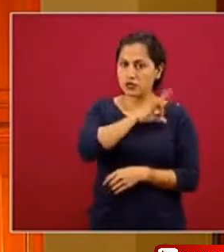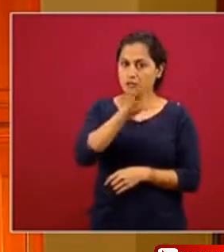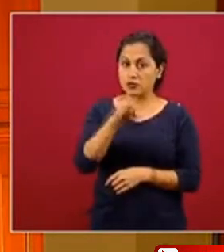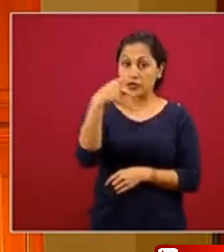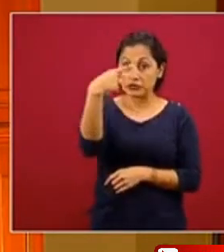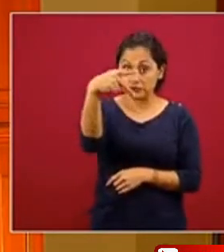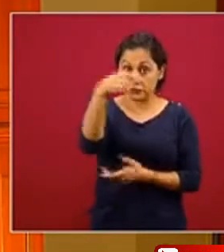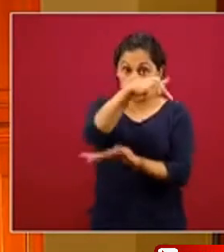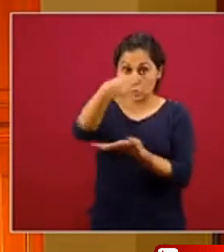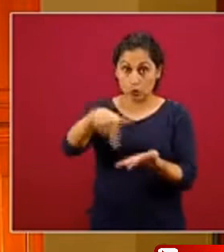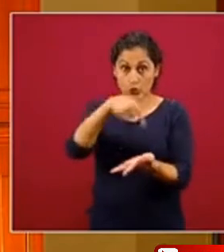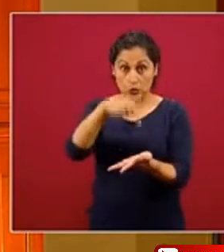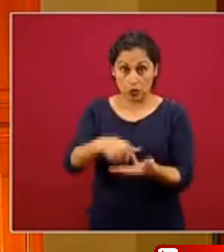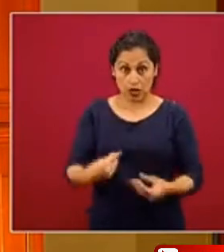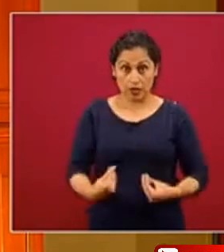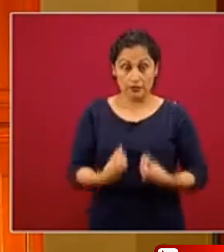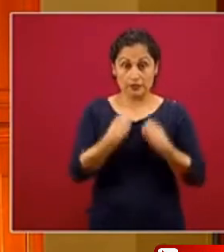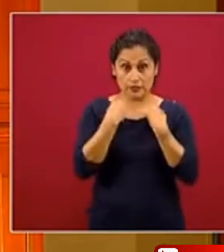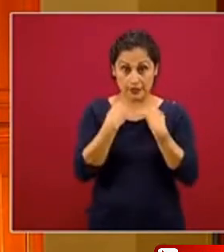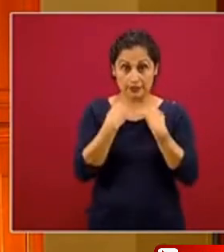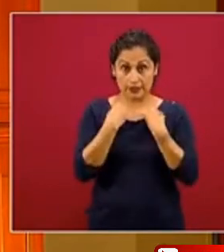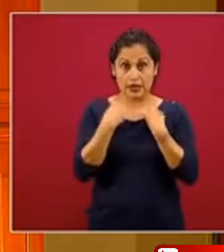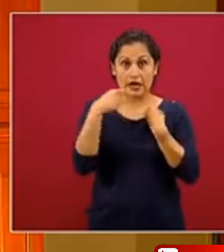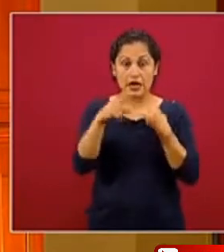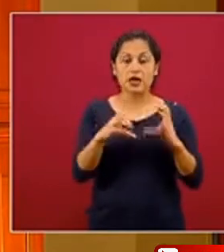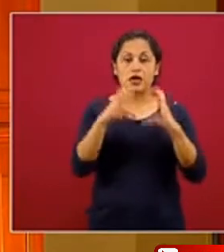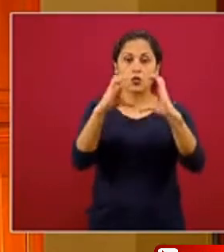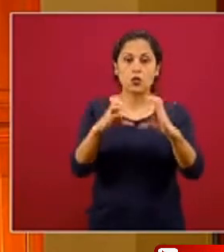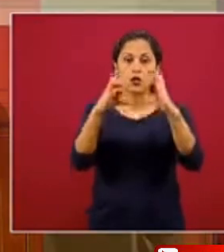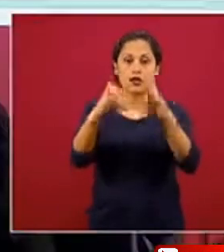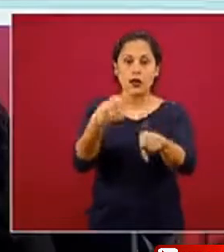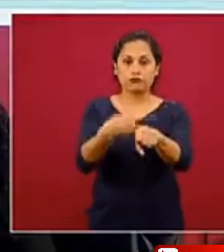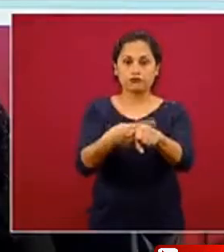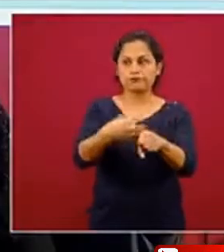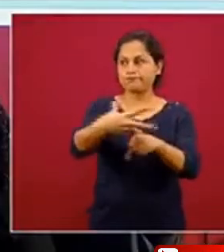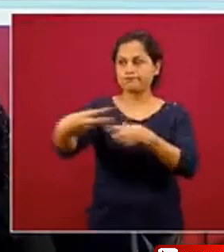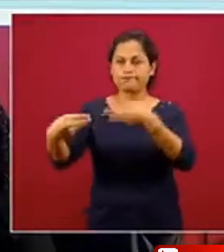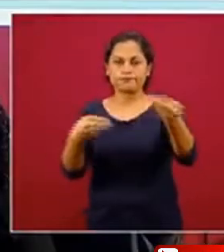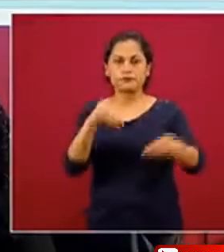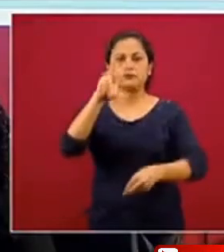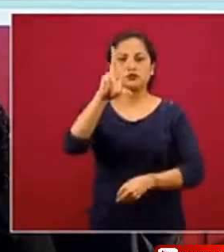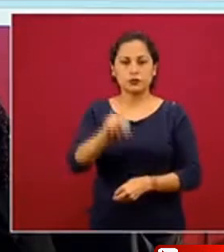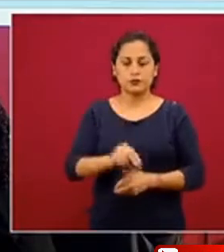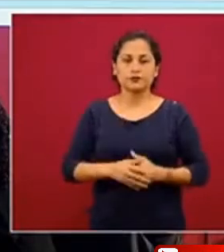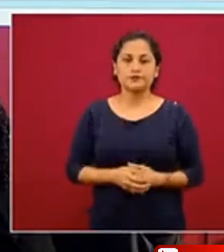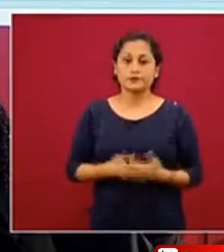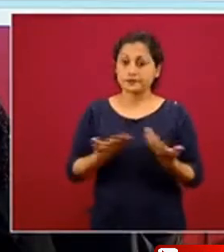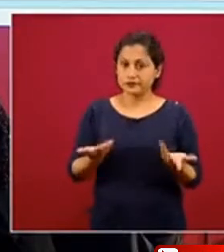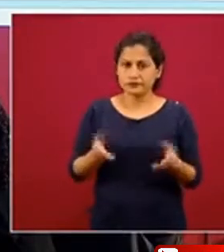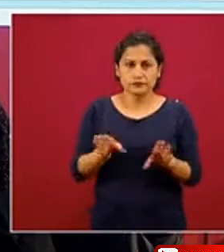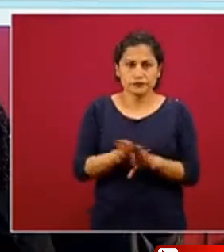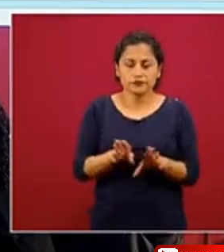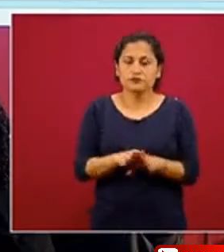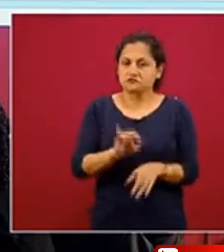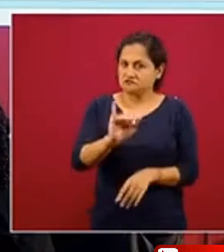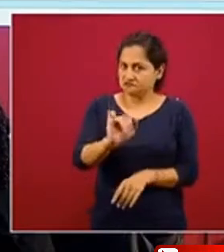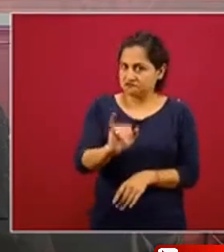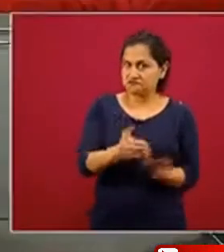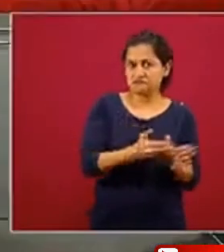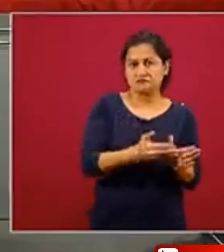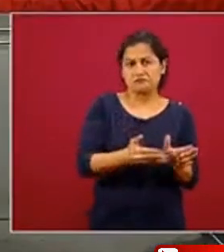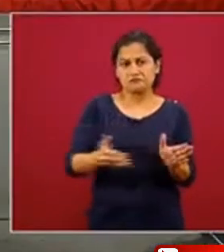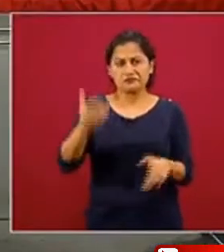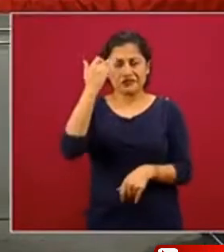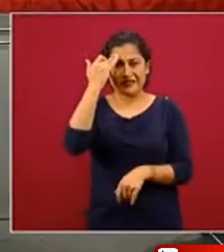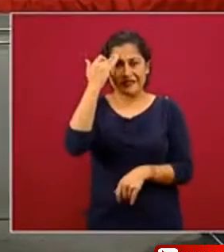su localidad no se propague COVID. En la medida en que tenemos este proceso largo de una epidemia